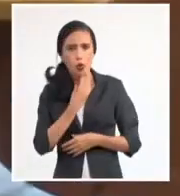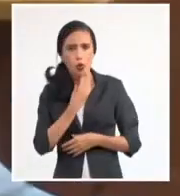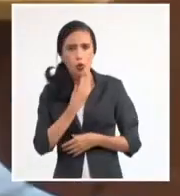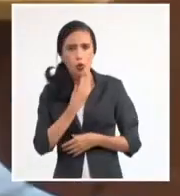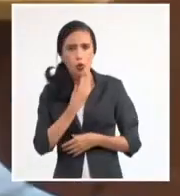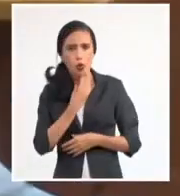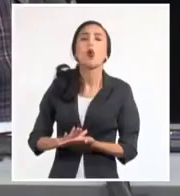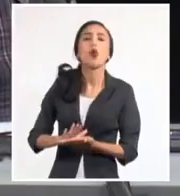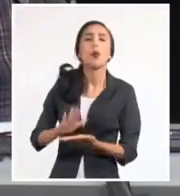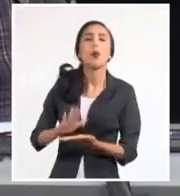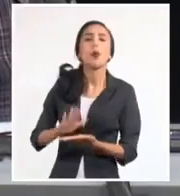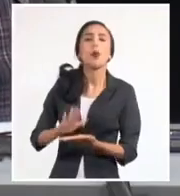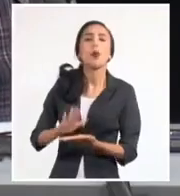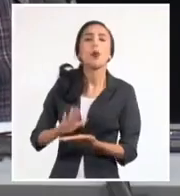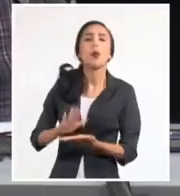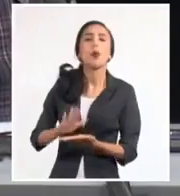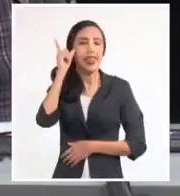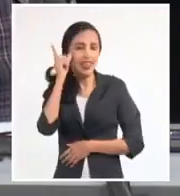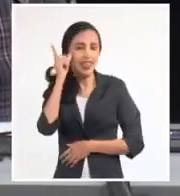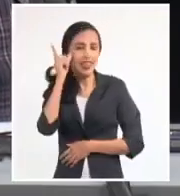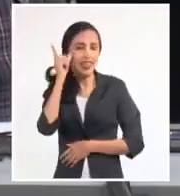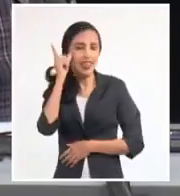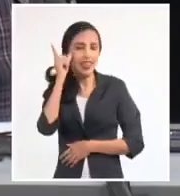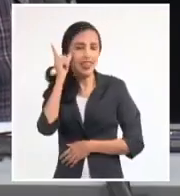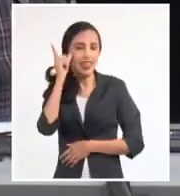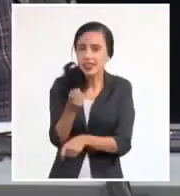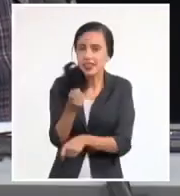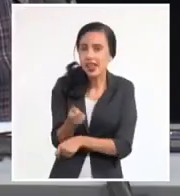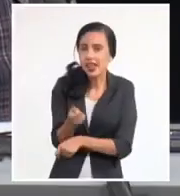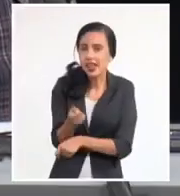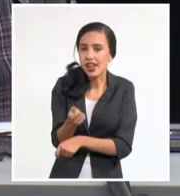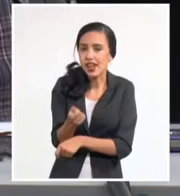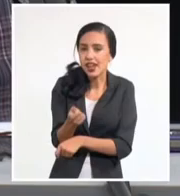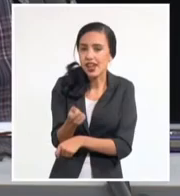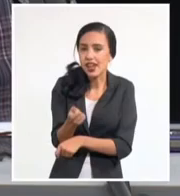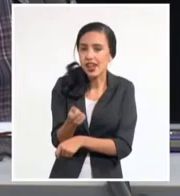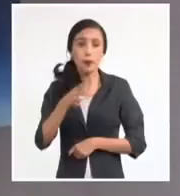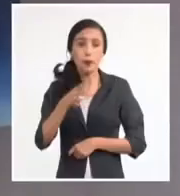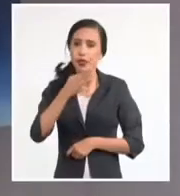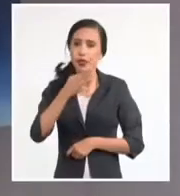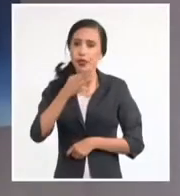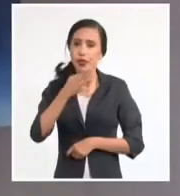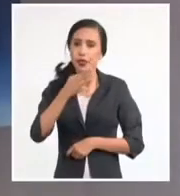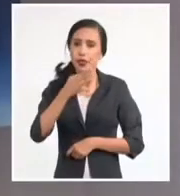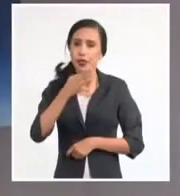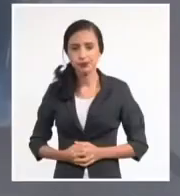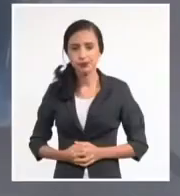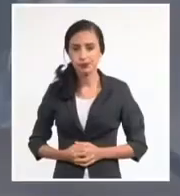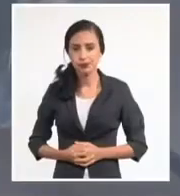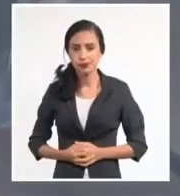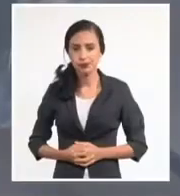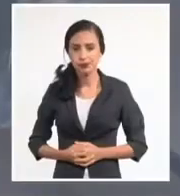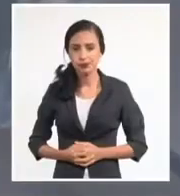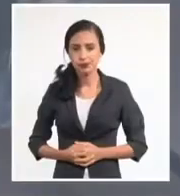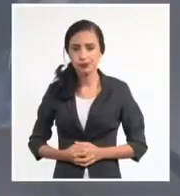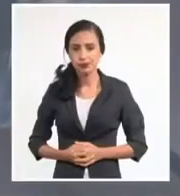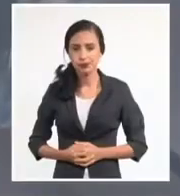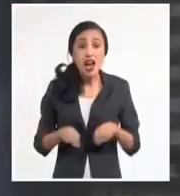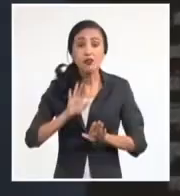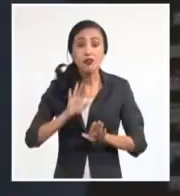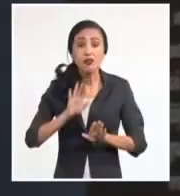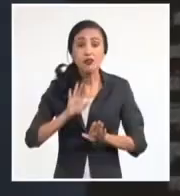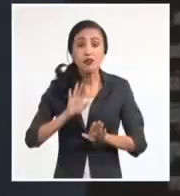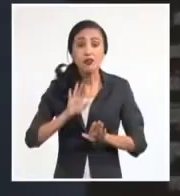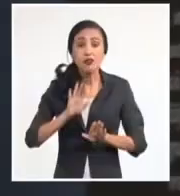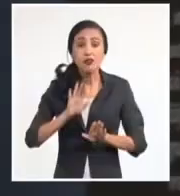los ideales, con las enseñanzas, con el ejemplo del comandante en jefe. 9 salas expositivas acercan al